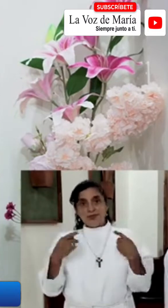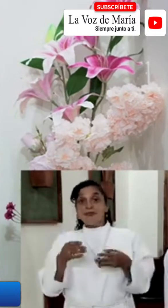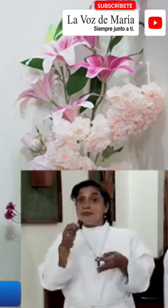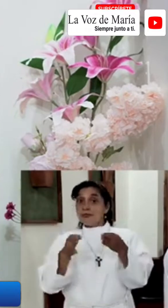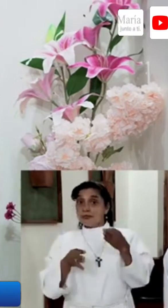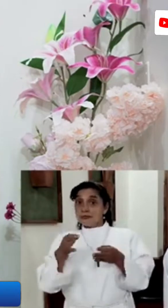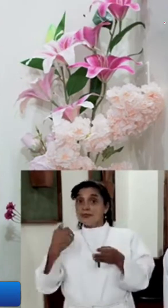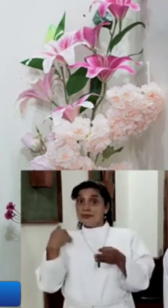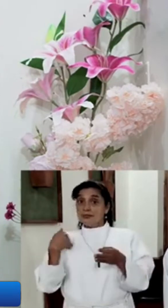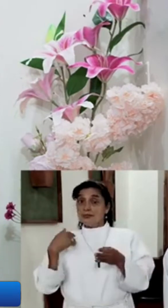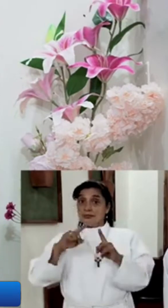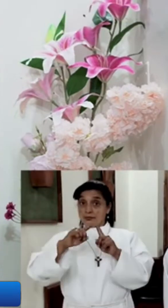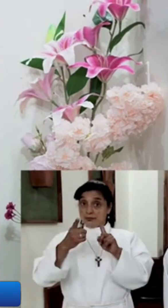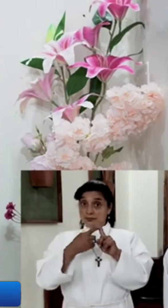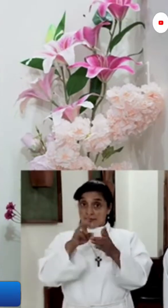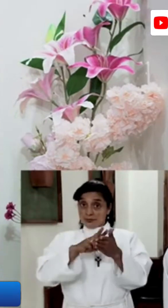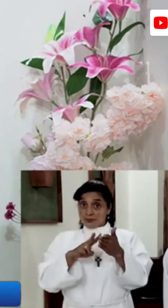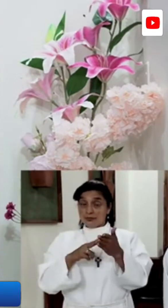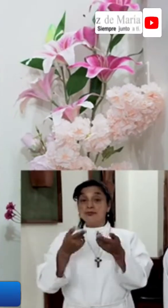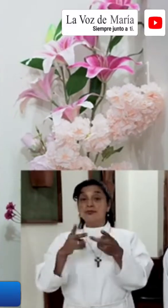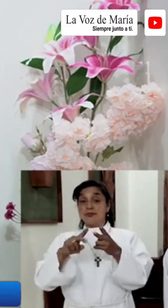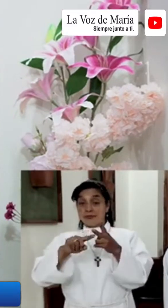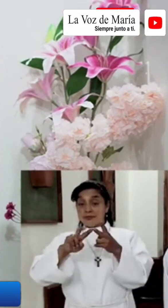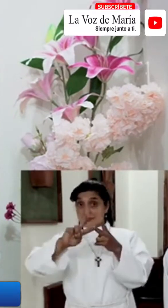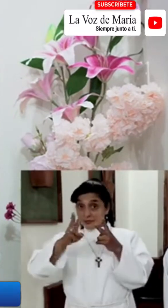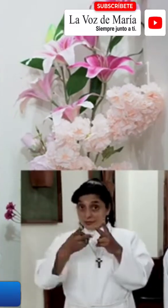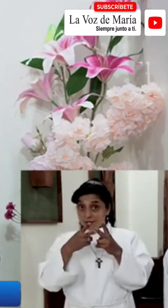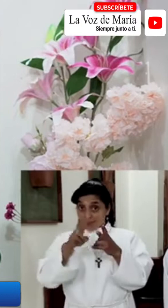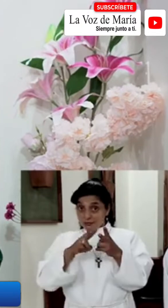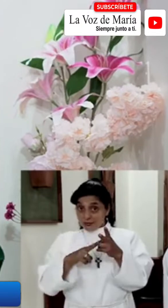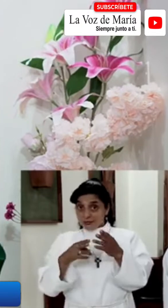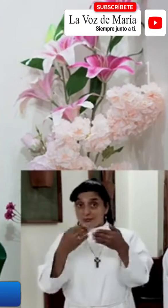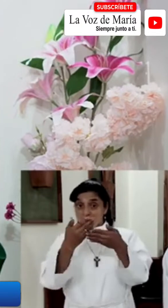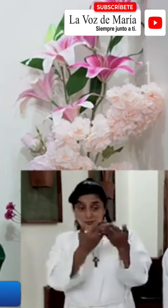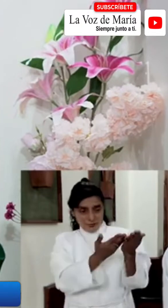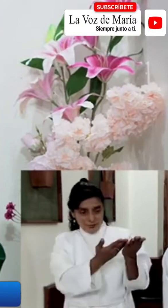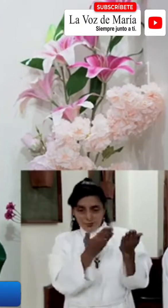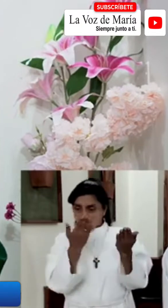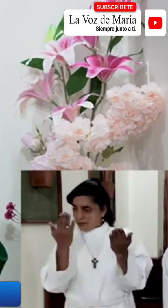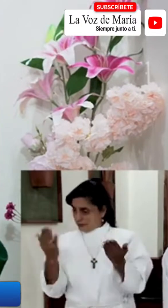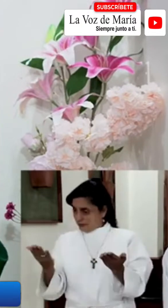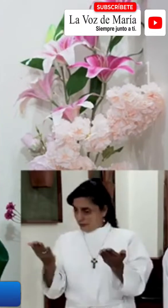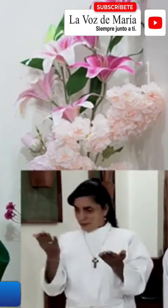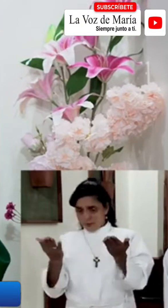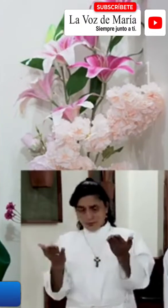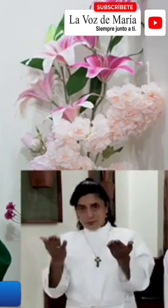justamente tanto la primera lectura como la segunda nos presentan lo contrario.